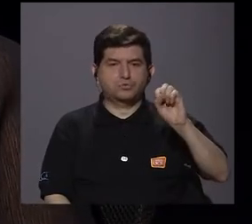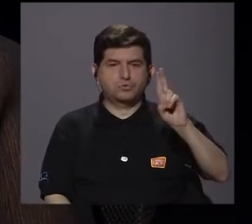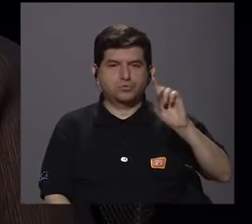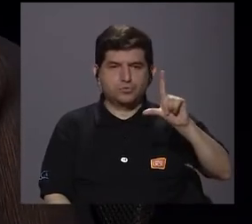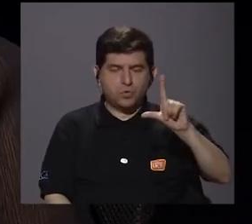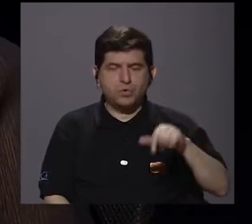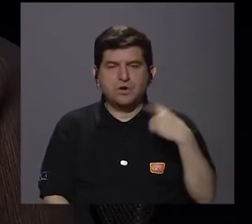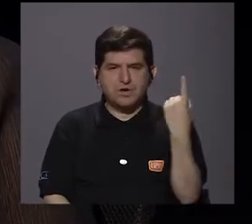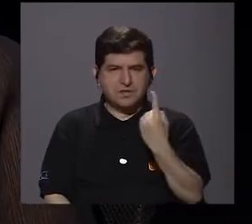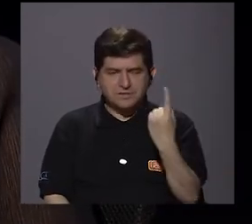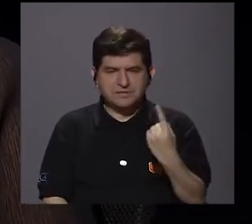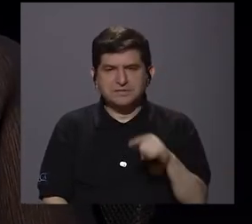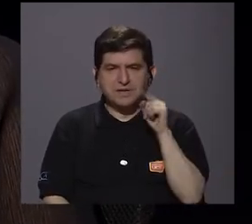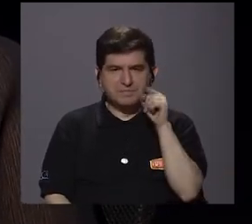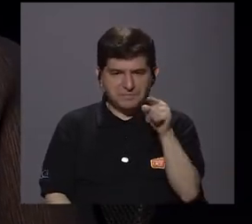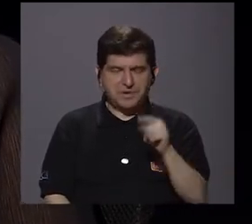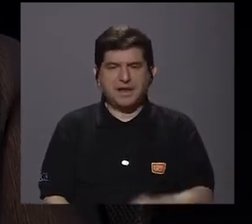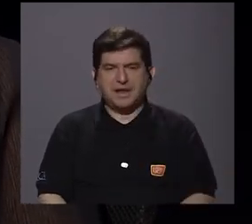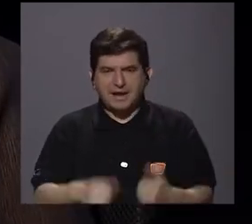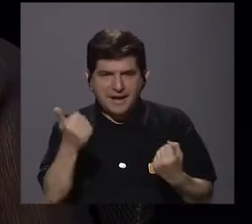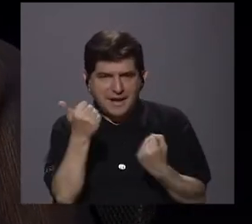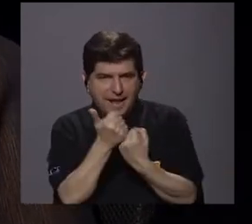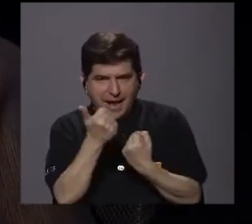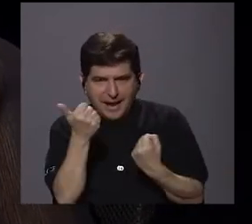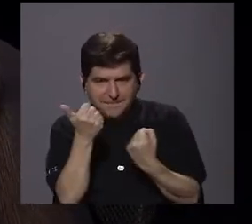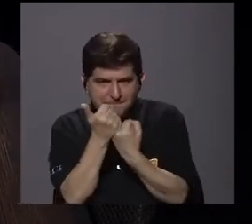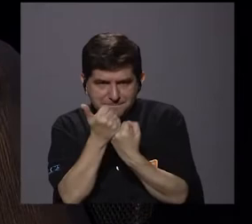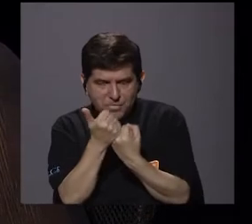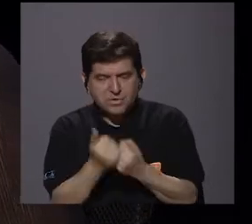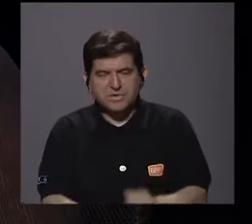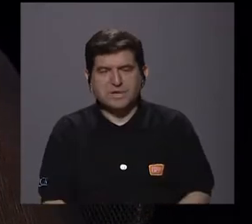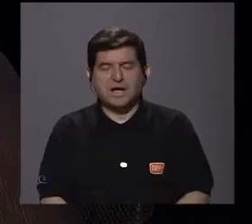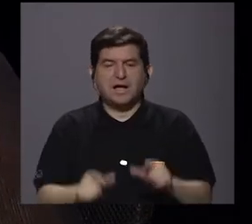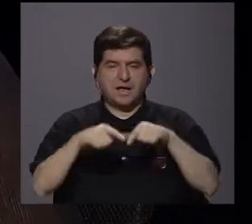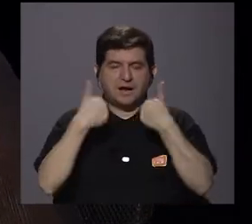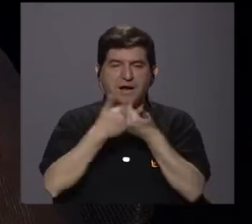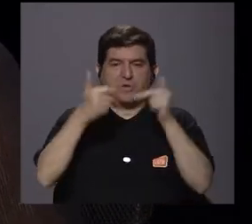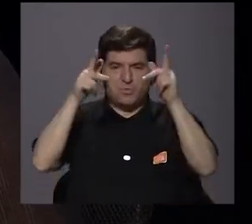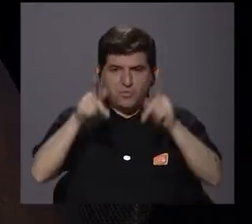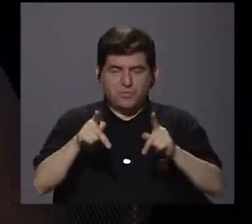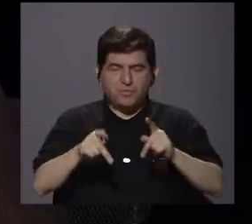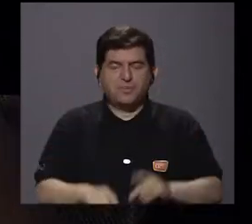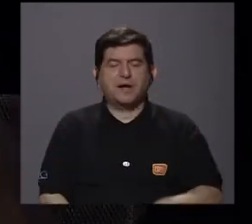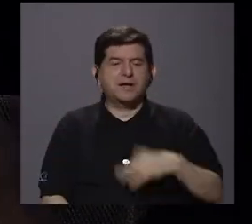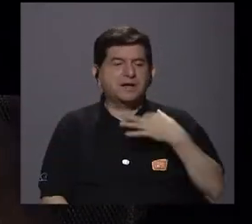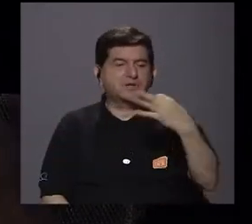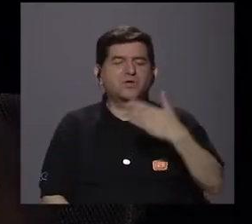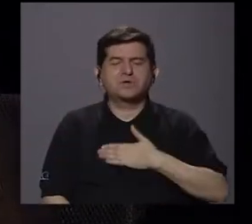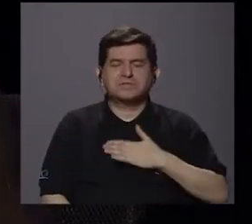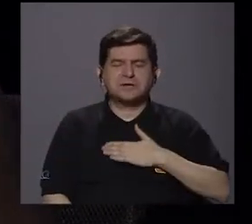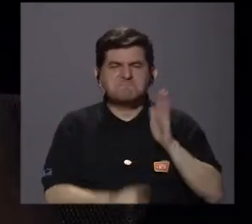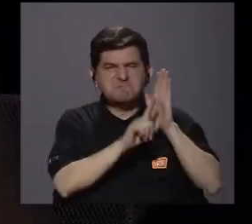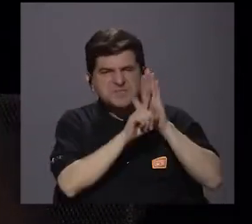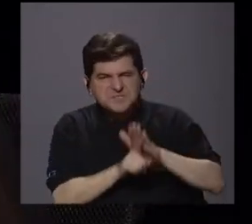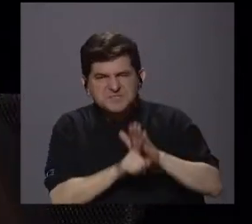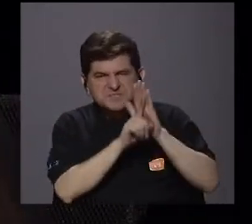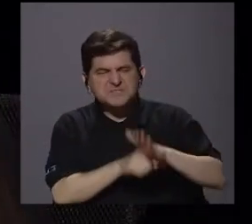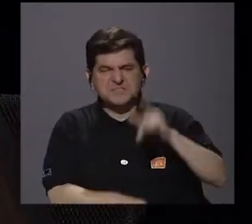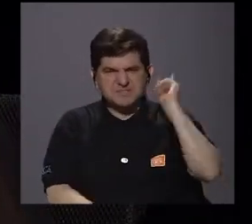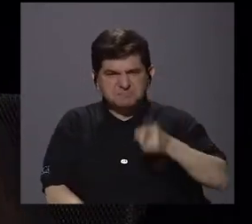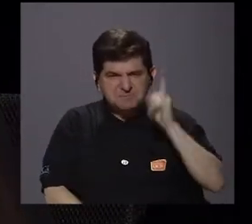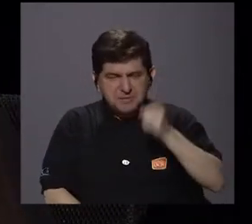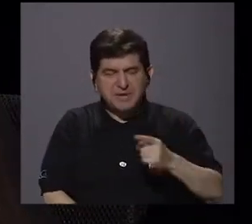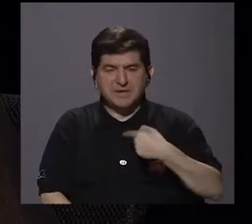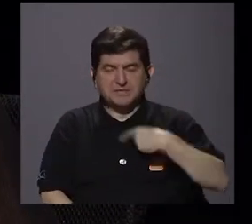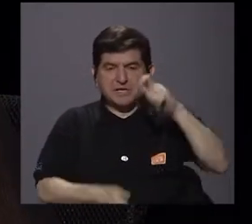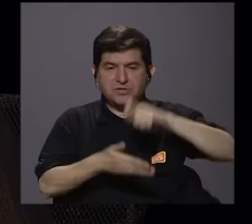definitivamente siempre se mostró del lado de las personas que todos los días me hostigaban, me